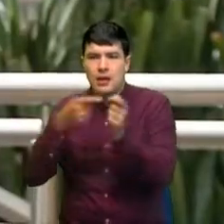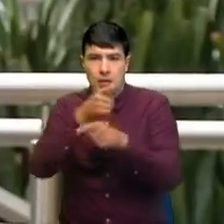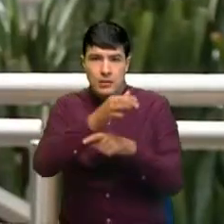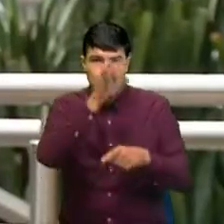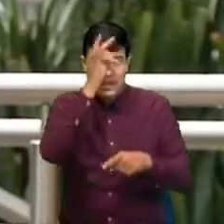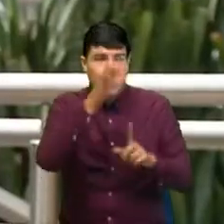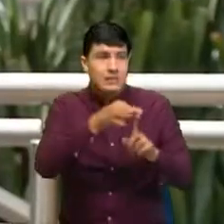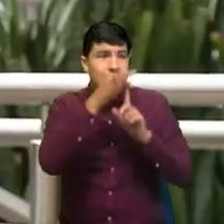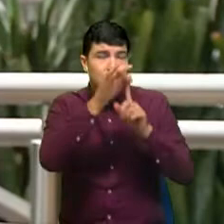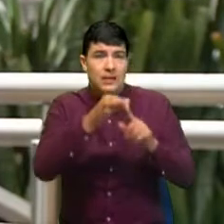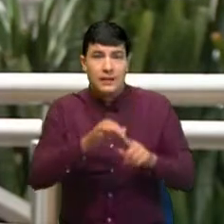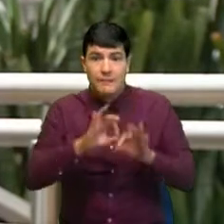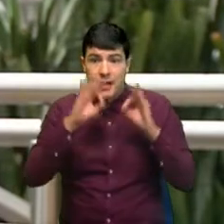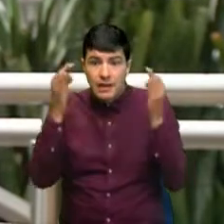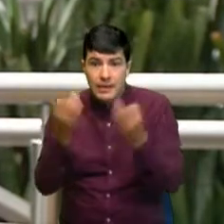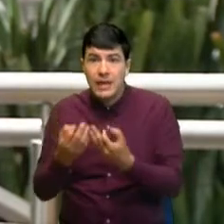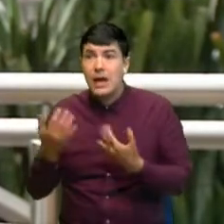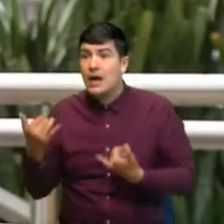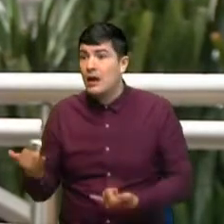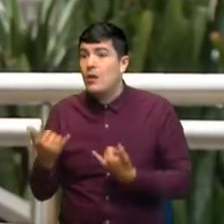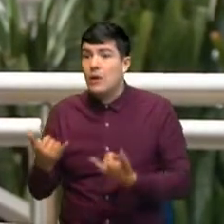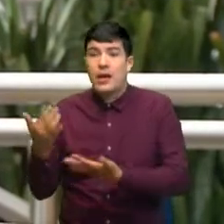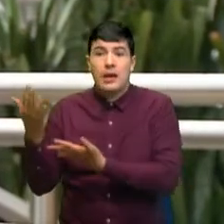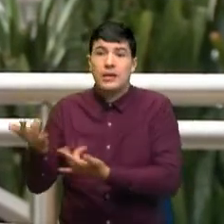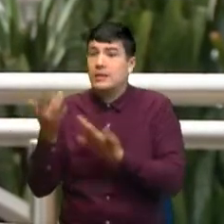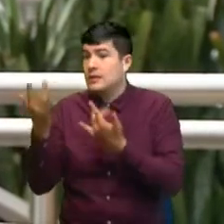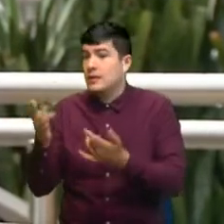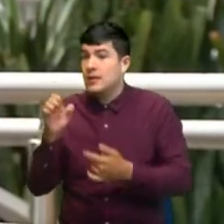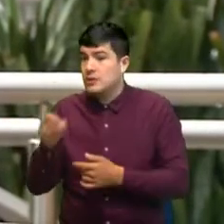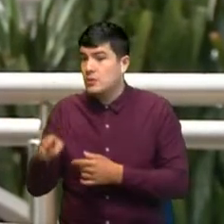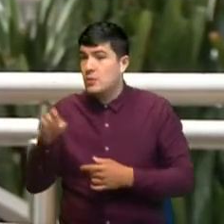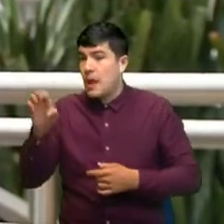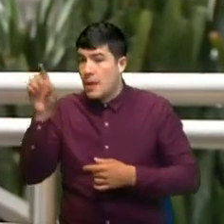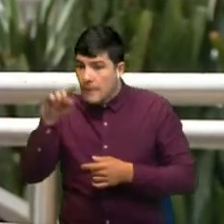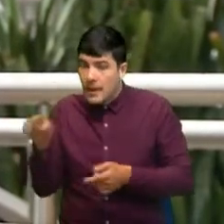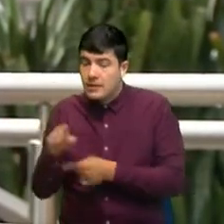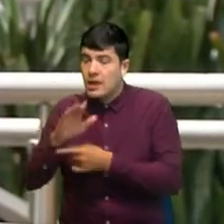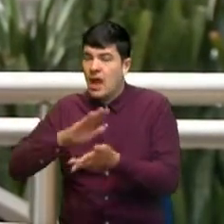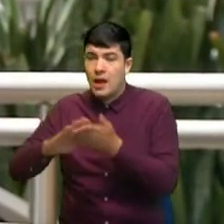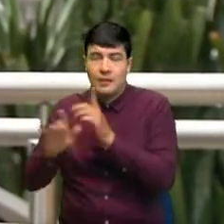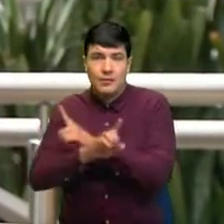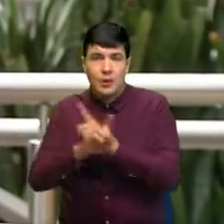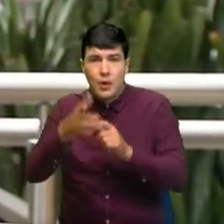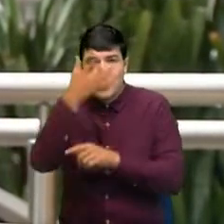Esta familia no está dispuesta a esperar a que su EPS les autorice porque